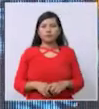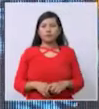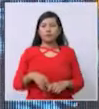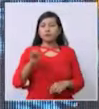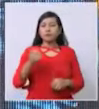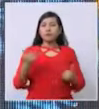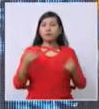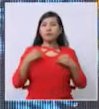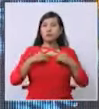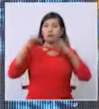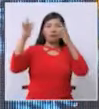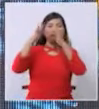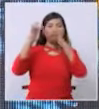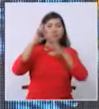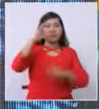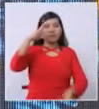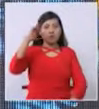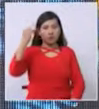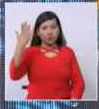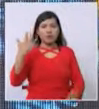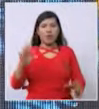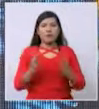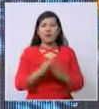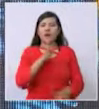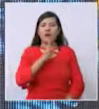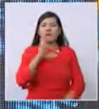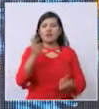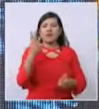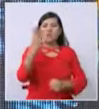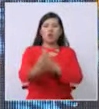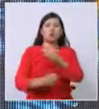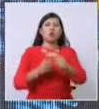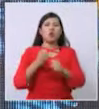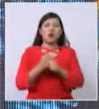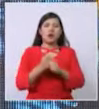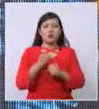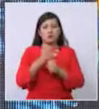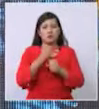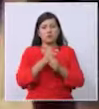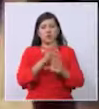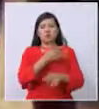Hasta Cochabamba, donde hablan sobre los 4 años de gestión del presidente Luis Arce.